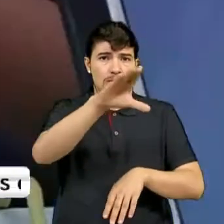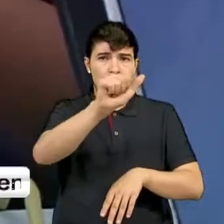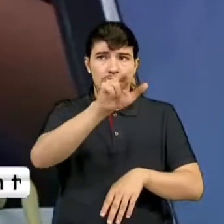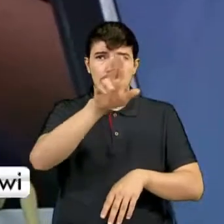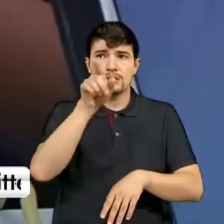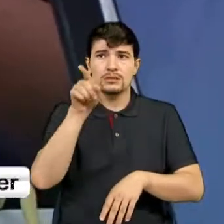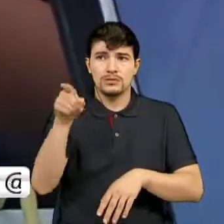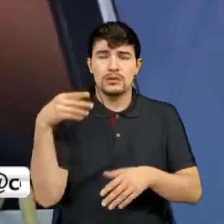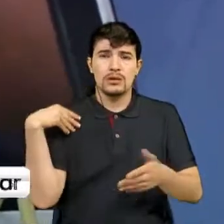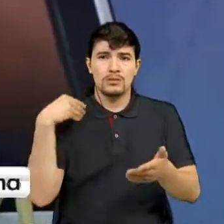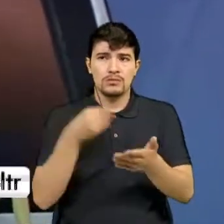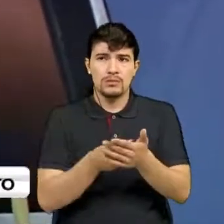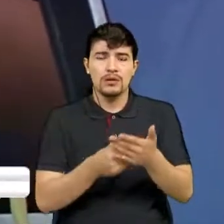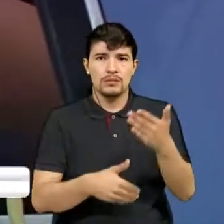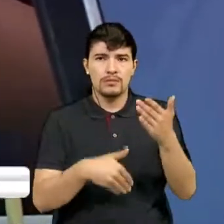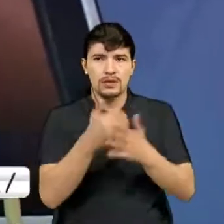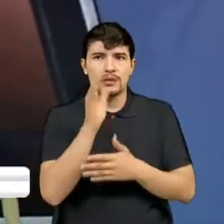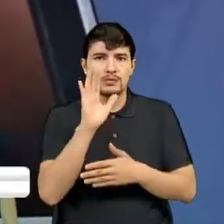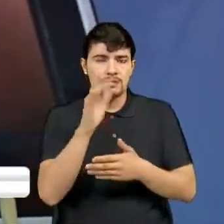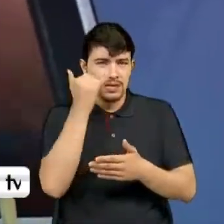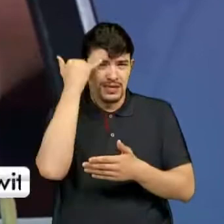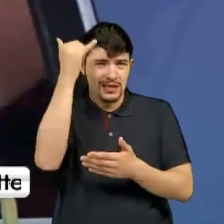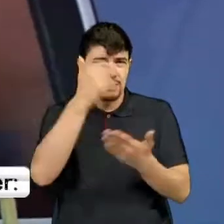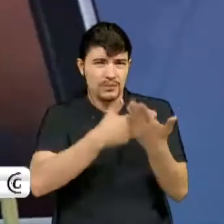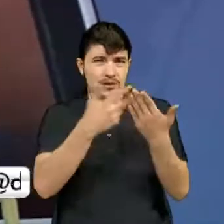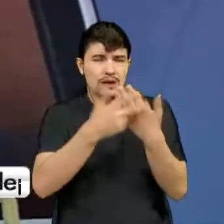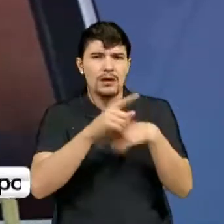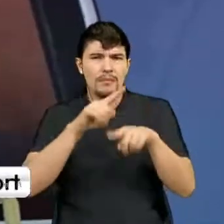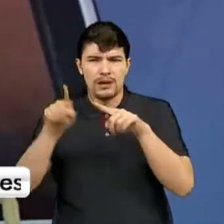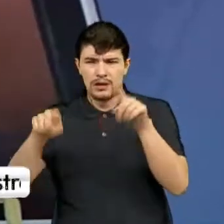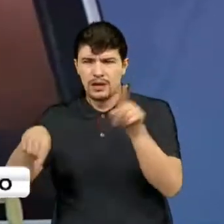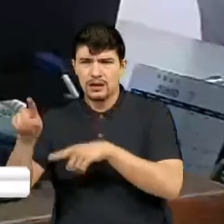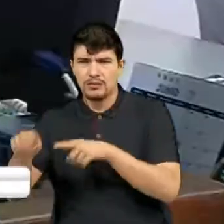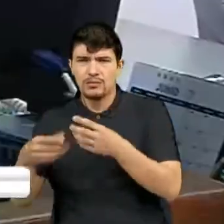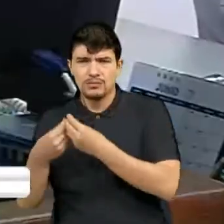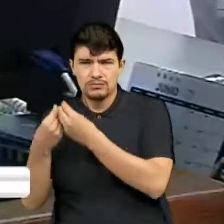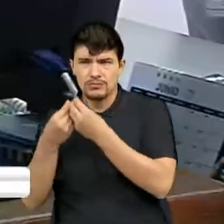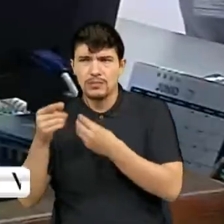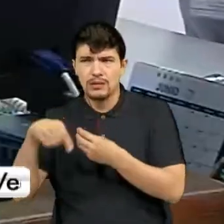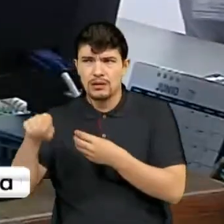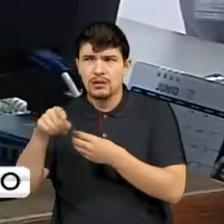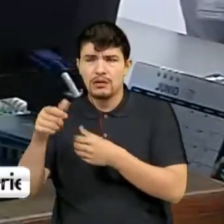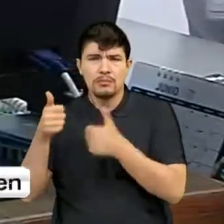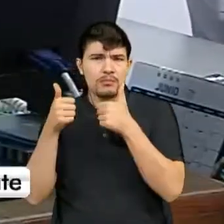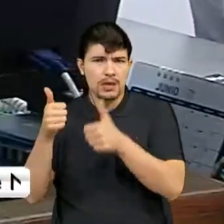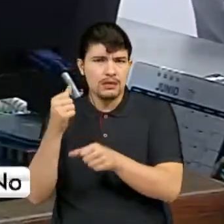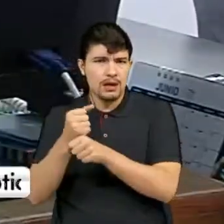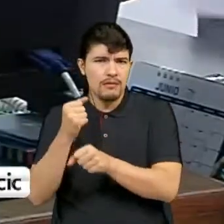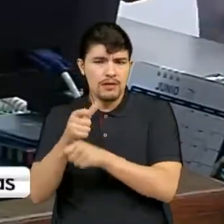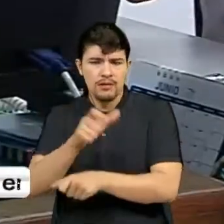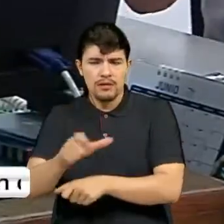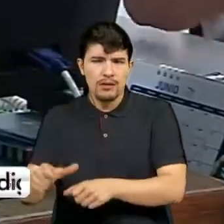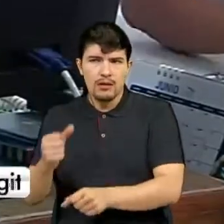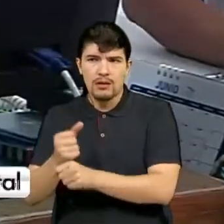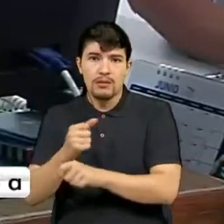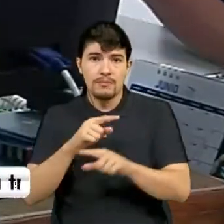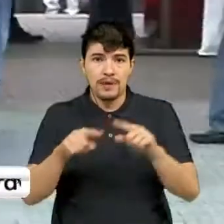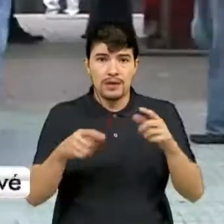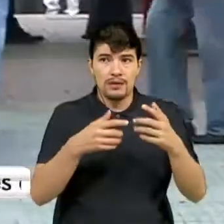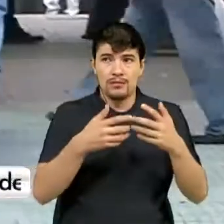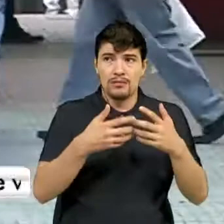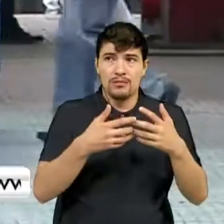esta iniciativa de ley. Sin embargo, algunos congresistas han manifestado que si bien puede ser un alivio para los trabajadores, para los empleadores sería un